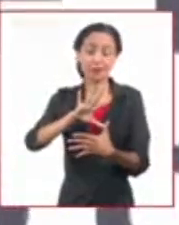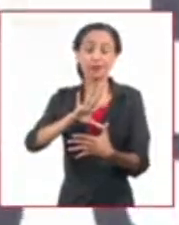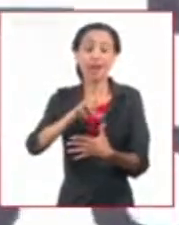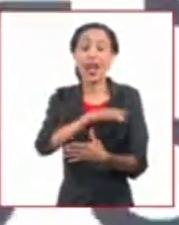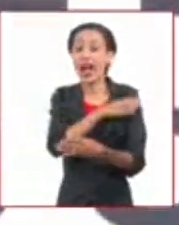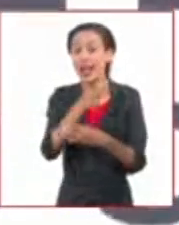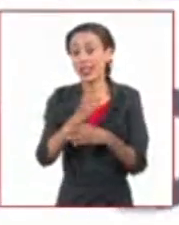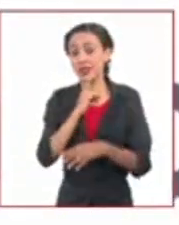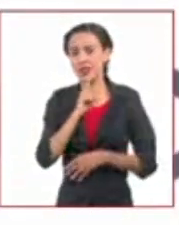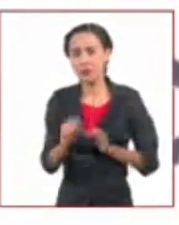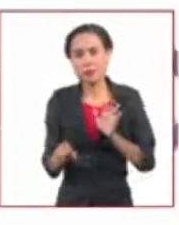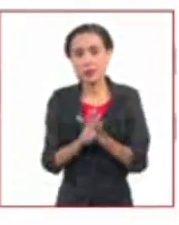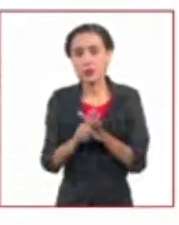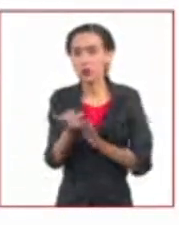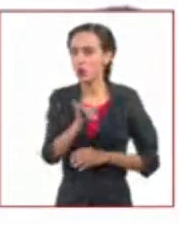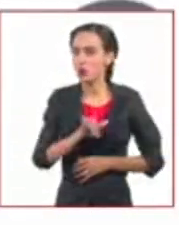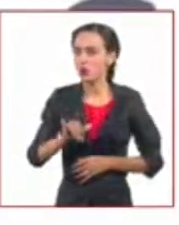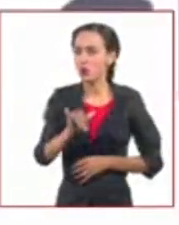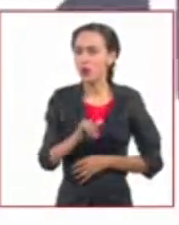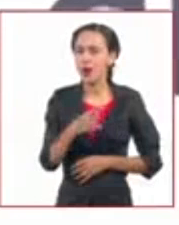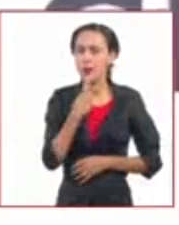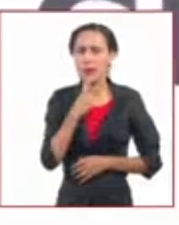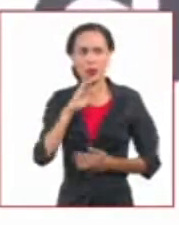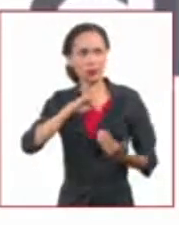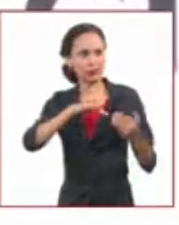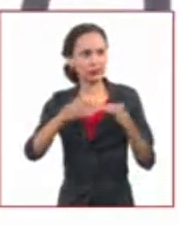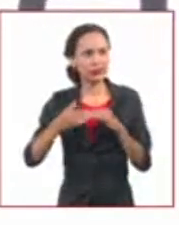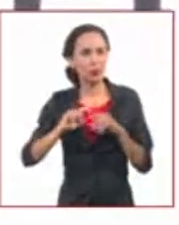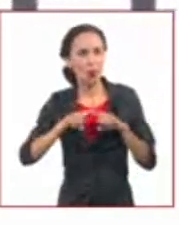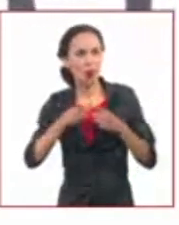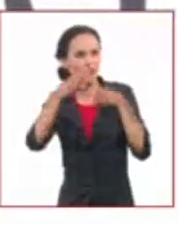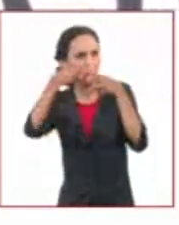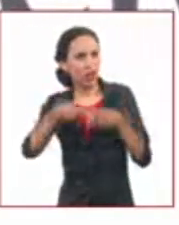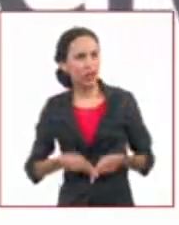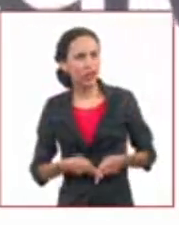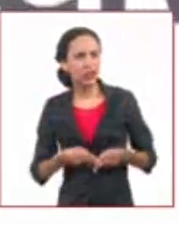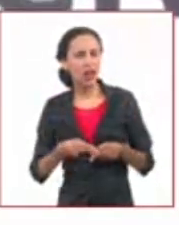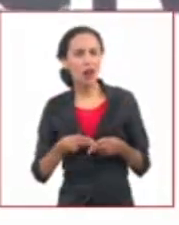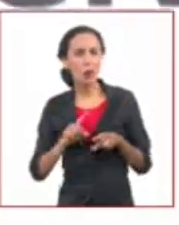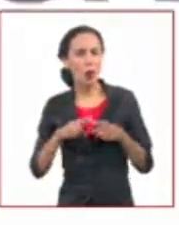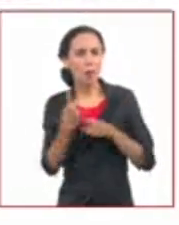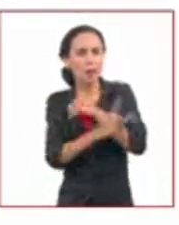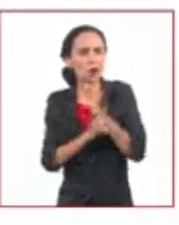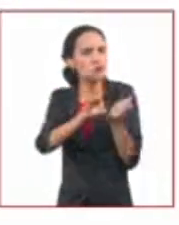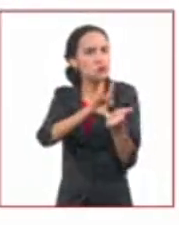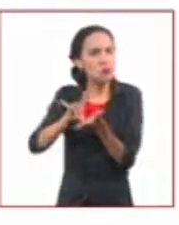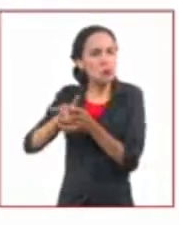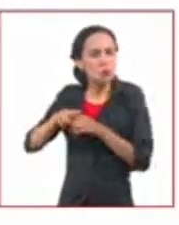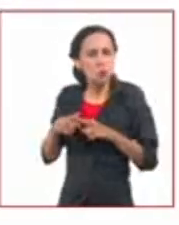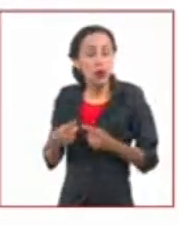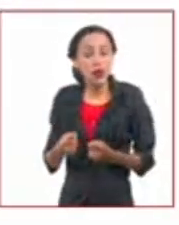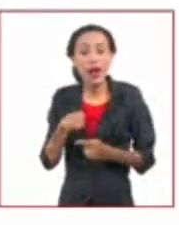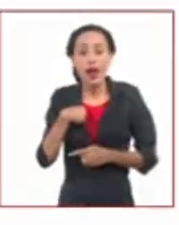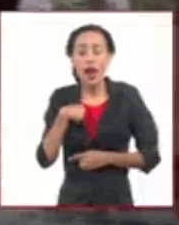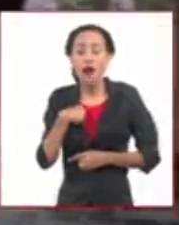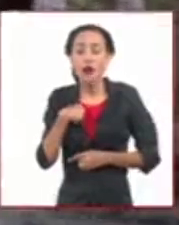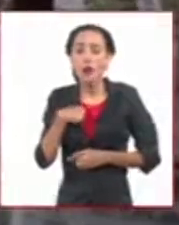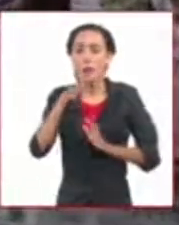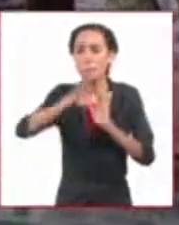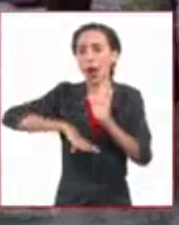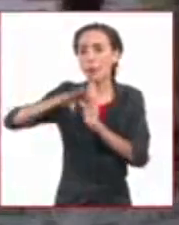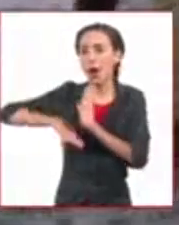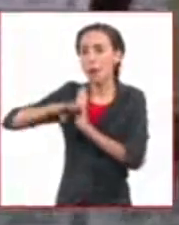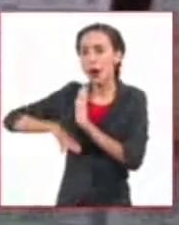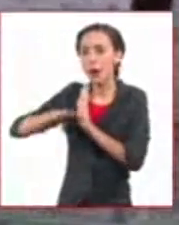iniciado enfrascada aún sobre el debate de la lista de invitados mientras se acumulan las bajas de cara a la reunión de líderes la importancia